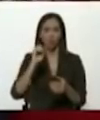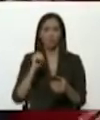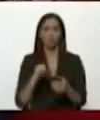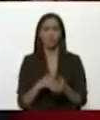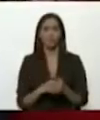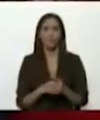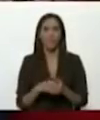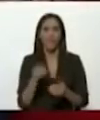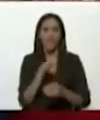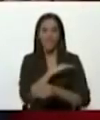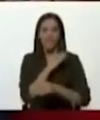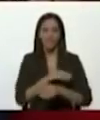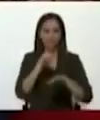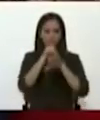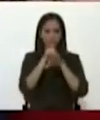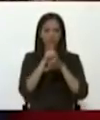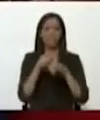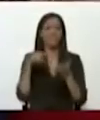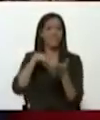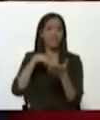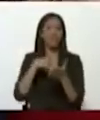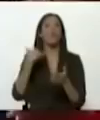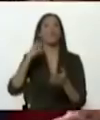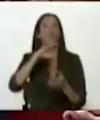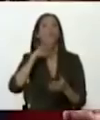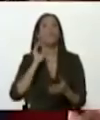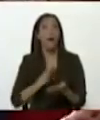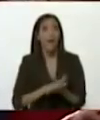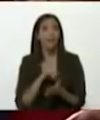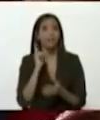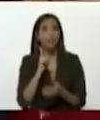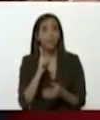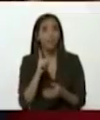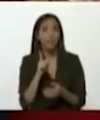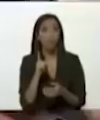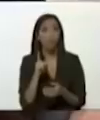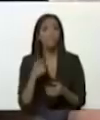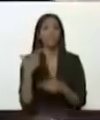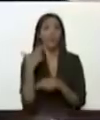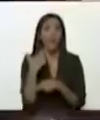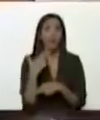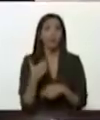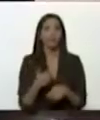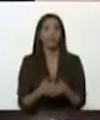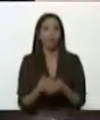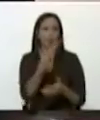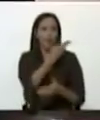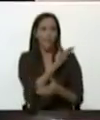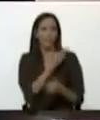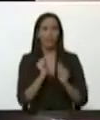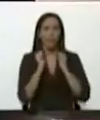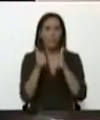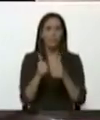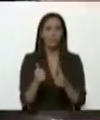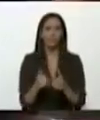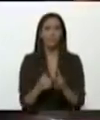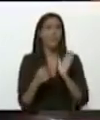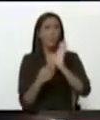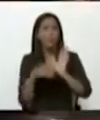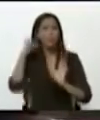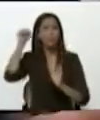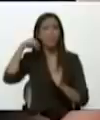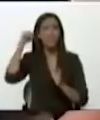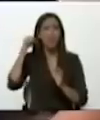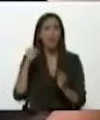Macay. Que hubo muertos, y se llevaron armas. Oscar Pérez, ¿cómo empezó? No mostró un